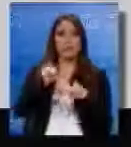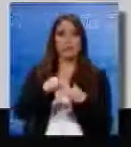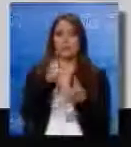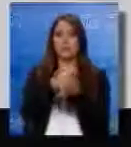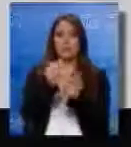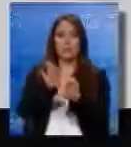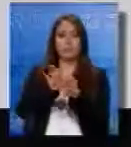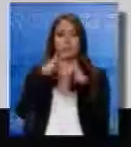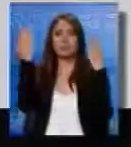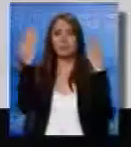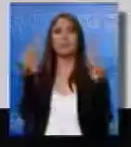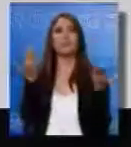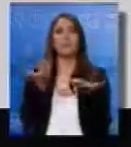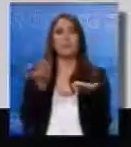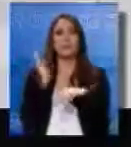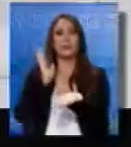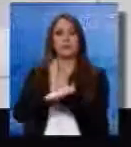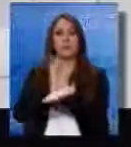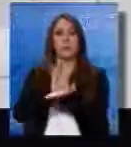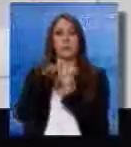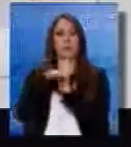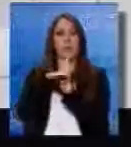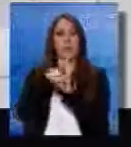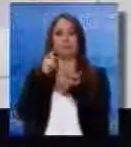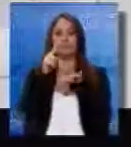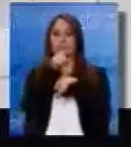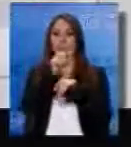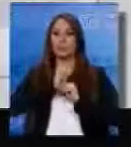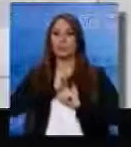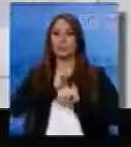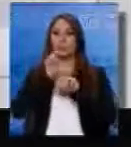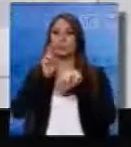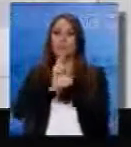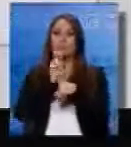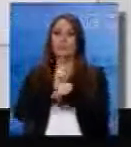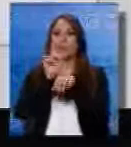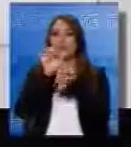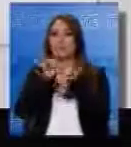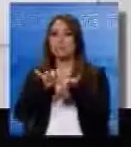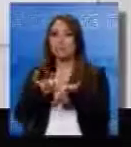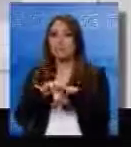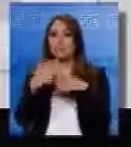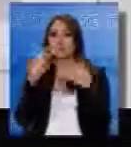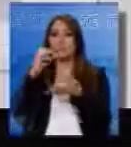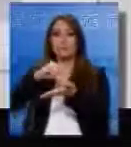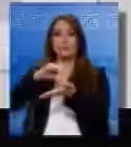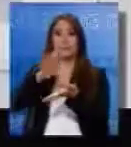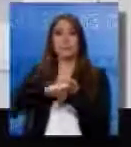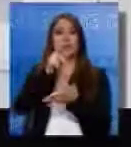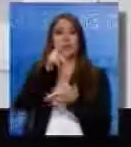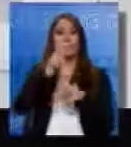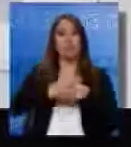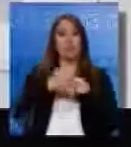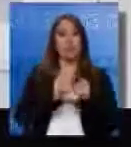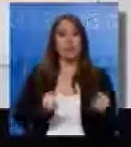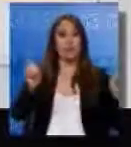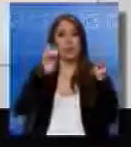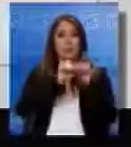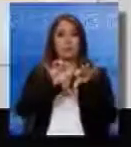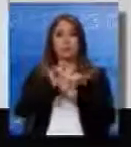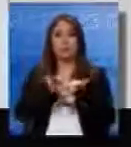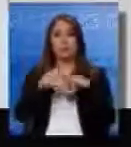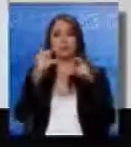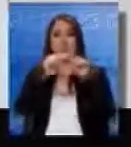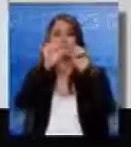será redireccionado a la web del BIES, donde deberá ingresar su usuario y contraseña, llenar los casilleros con sus datos y realizar